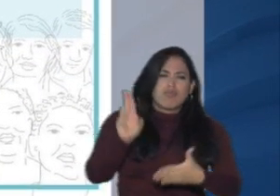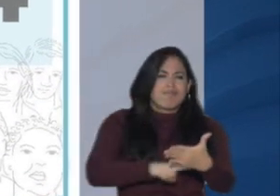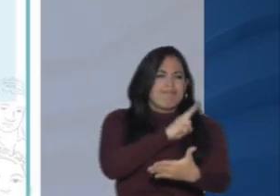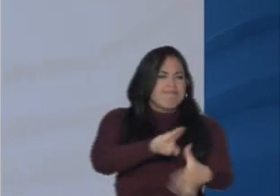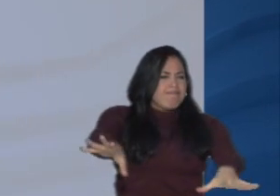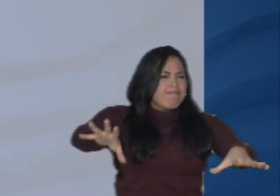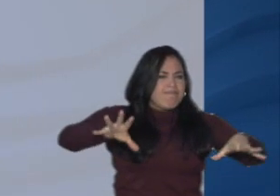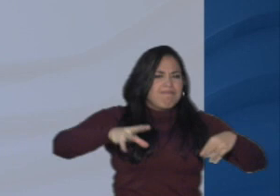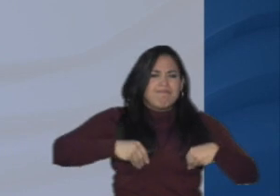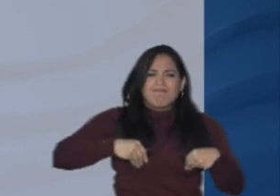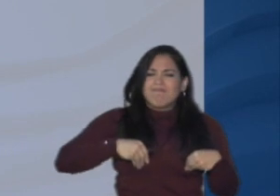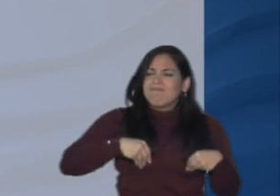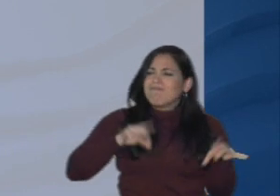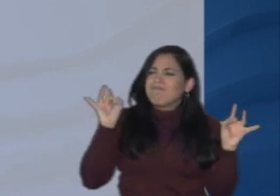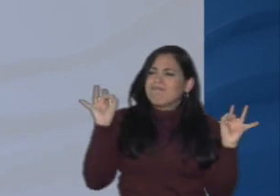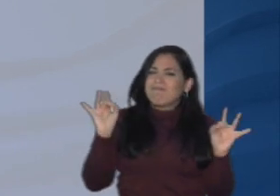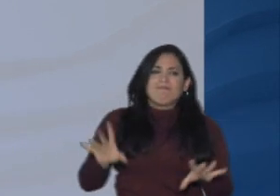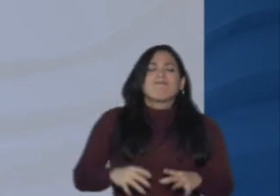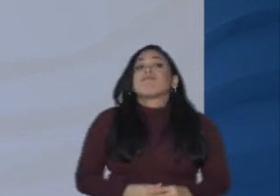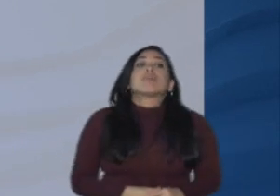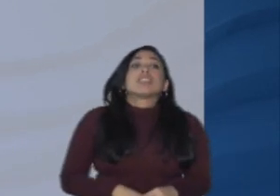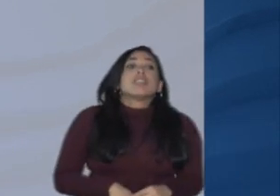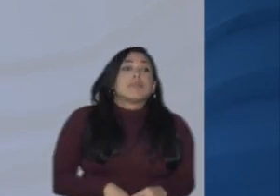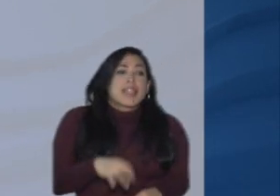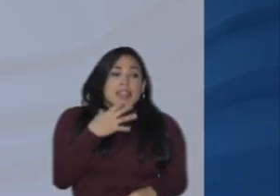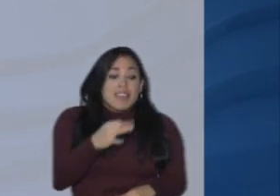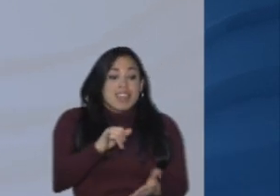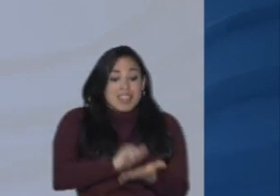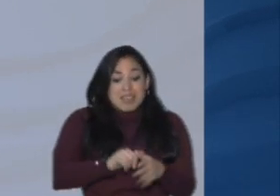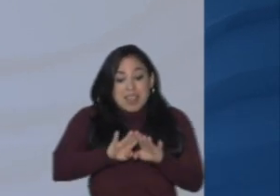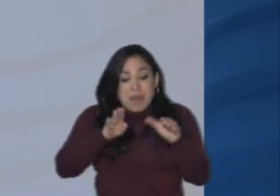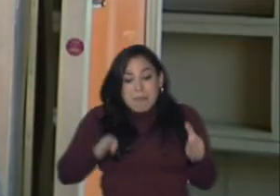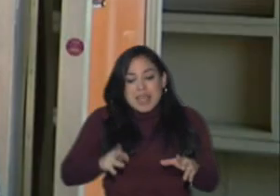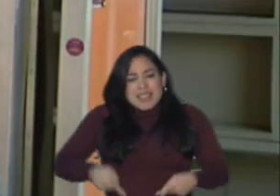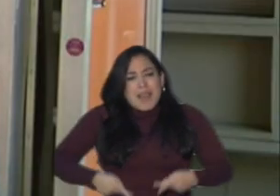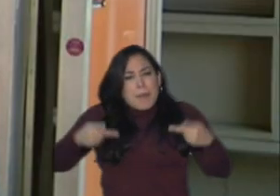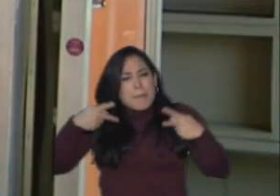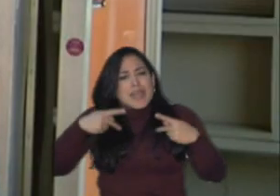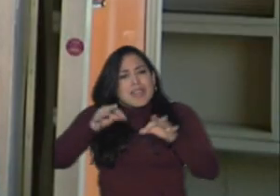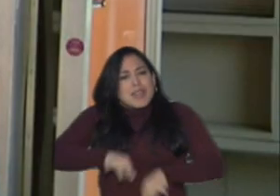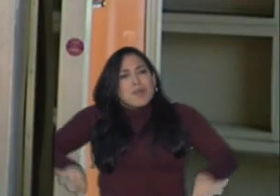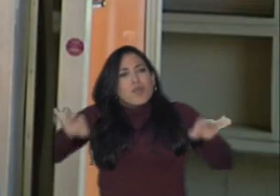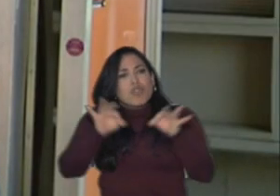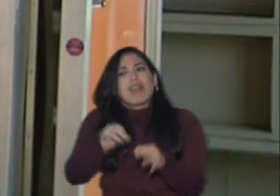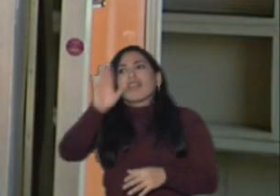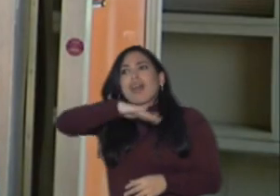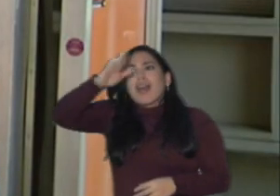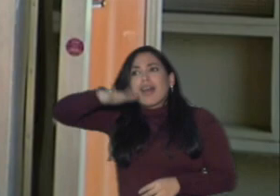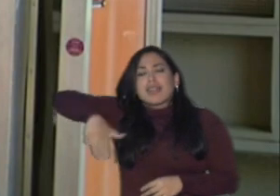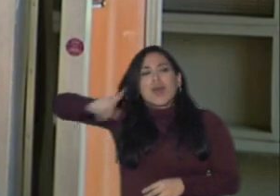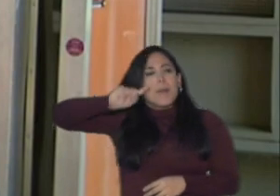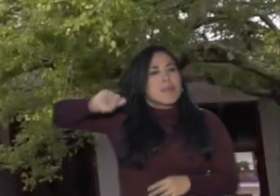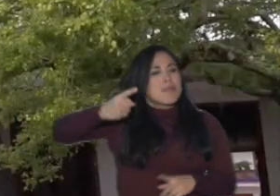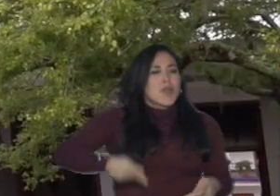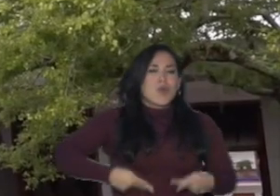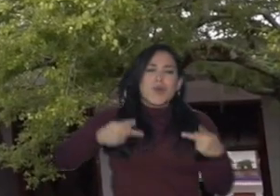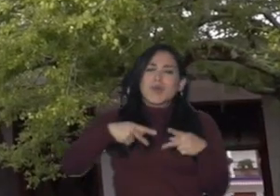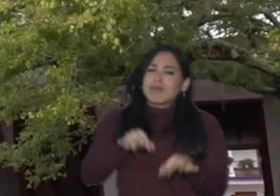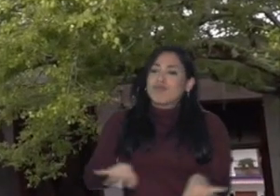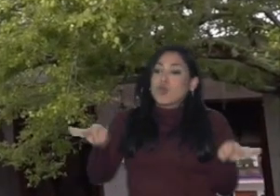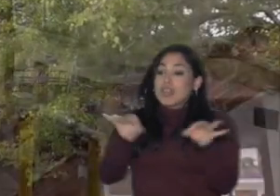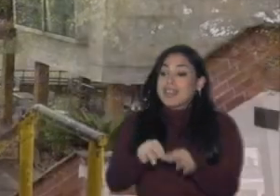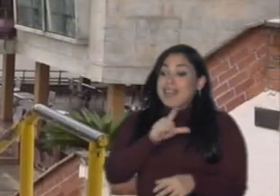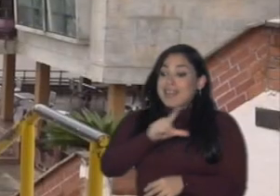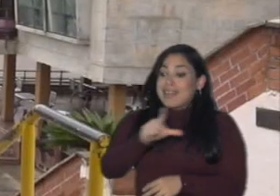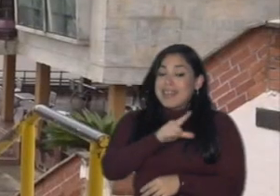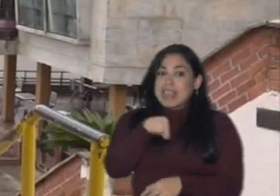rechazamos rotundamente. Y como decimos desde la Mesa por la Vida, Red Paz Antioquia, primero la vida. La